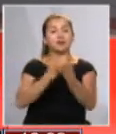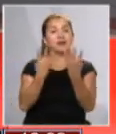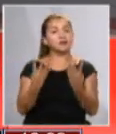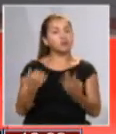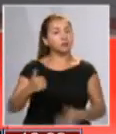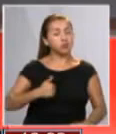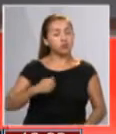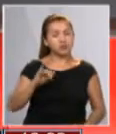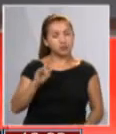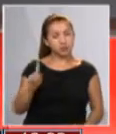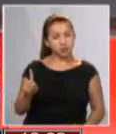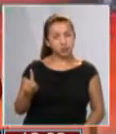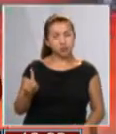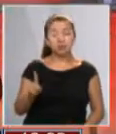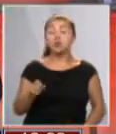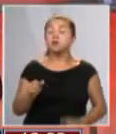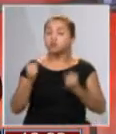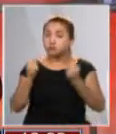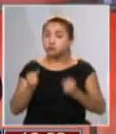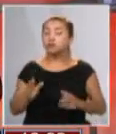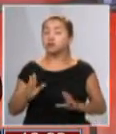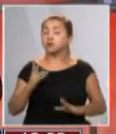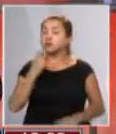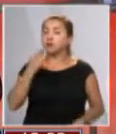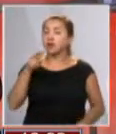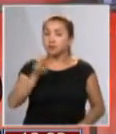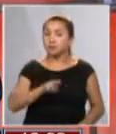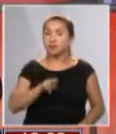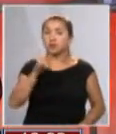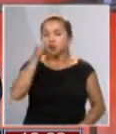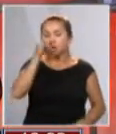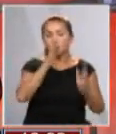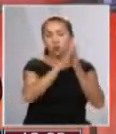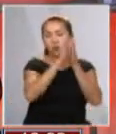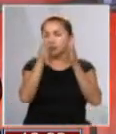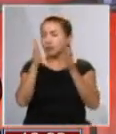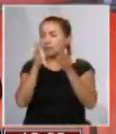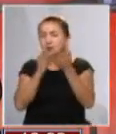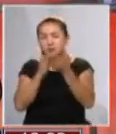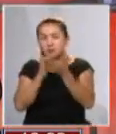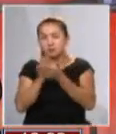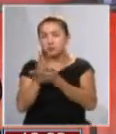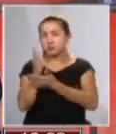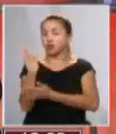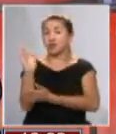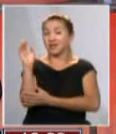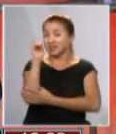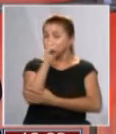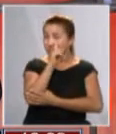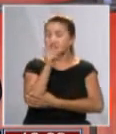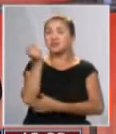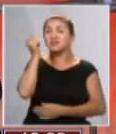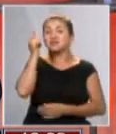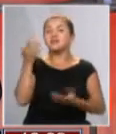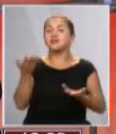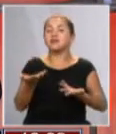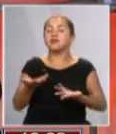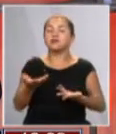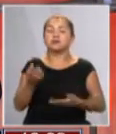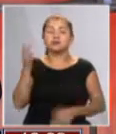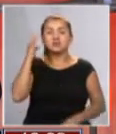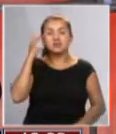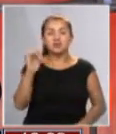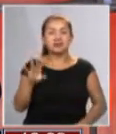cumplir, ¿o no? Podría ser, reitero, es una etapa muy inicial del proceso, es muy difícil saber cuál va a